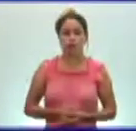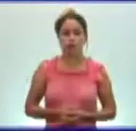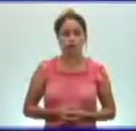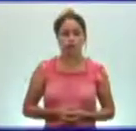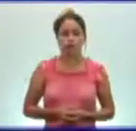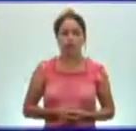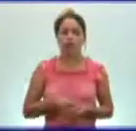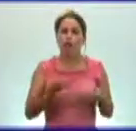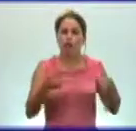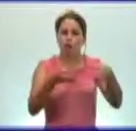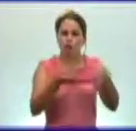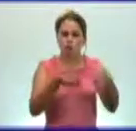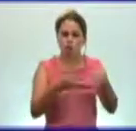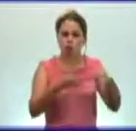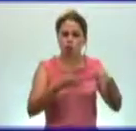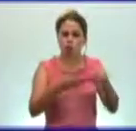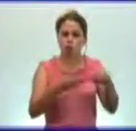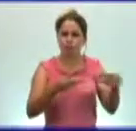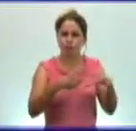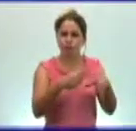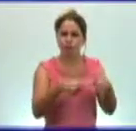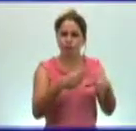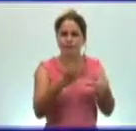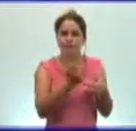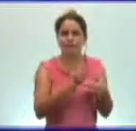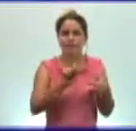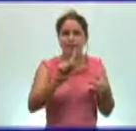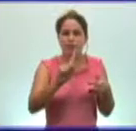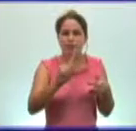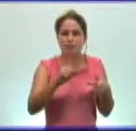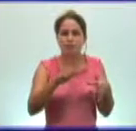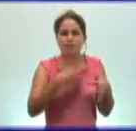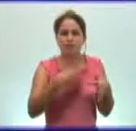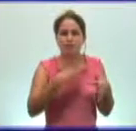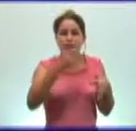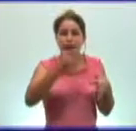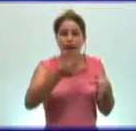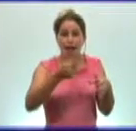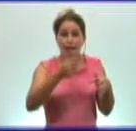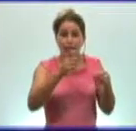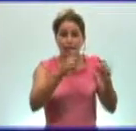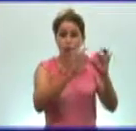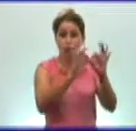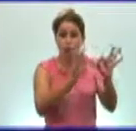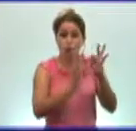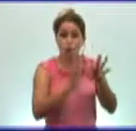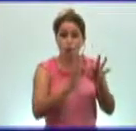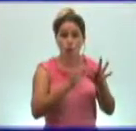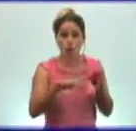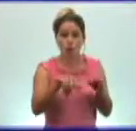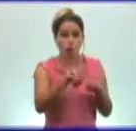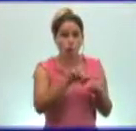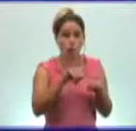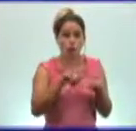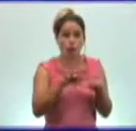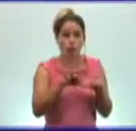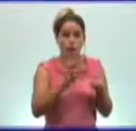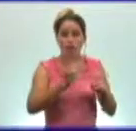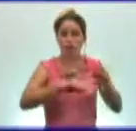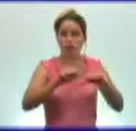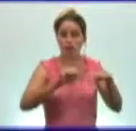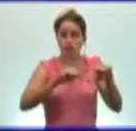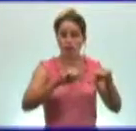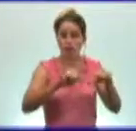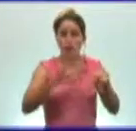su composición están constituidas por átomos de un mismo elemento químico. Y las sustancias compuestas son aquellas que en su